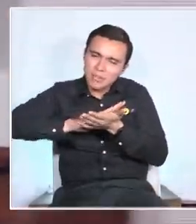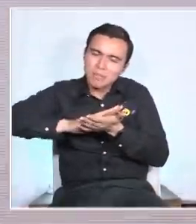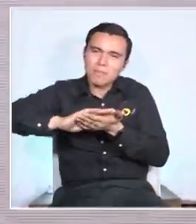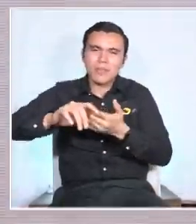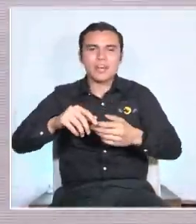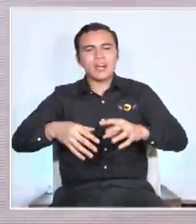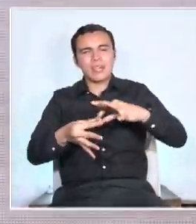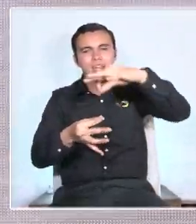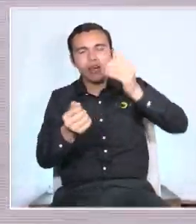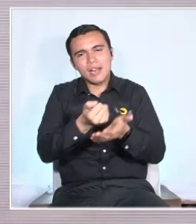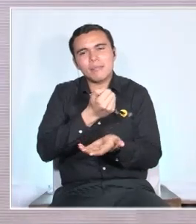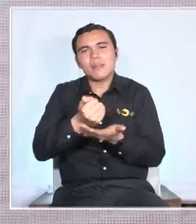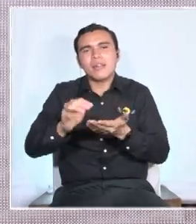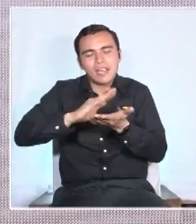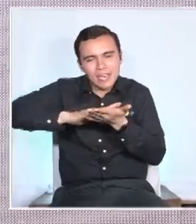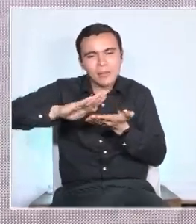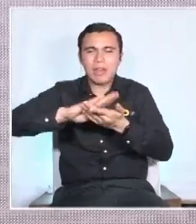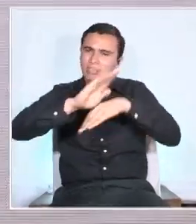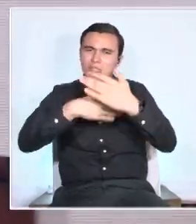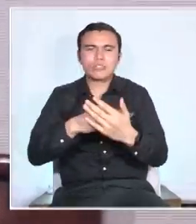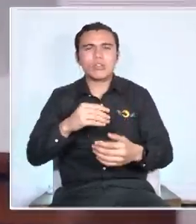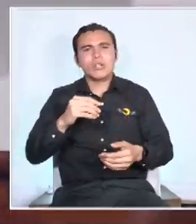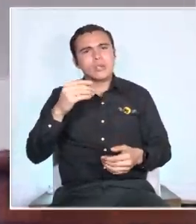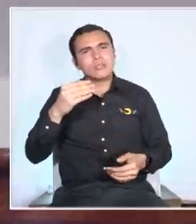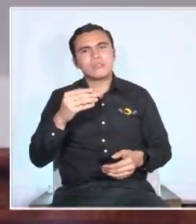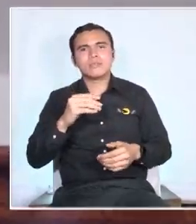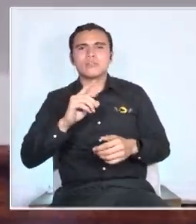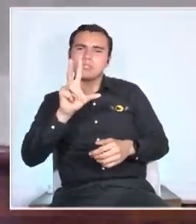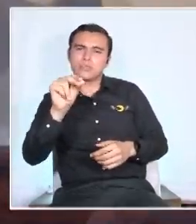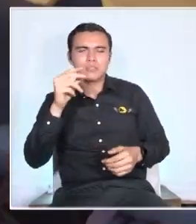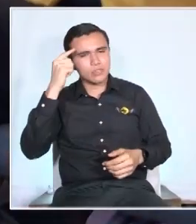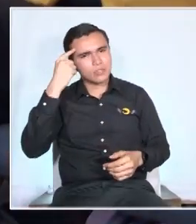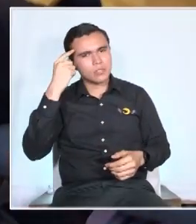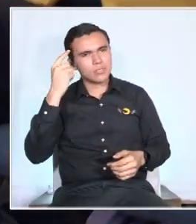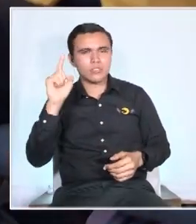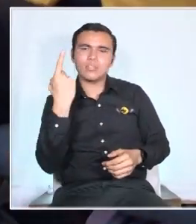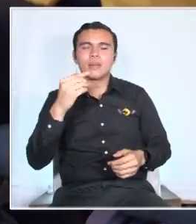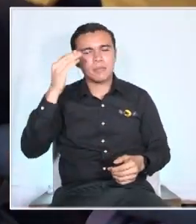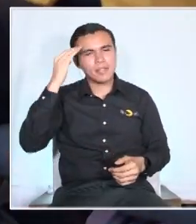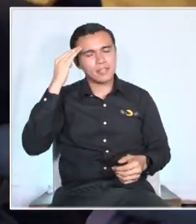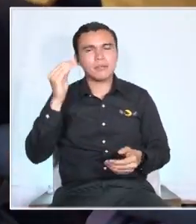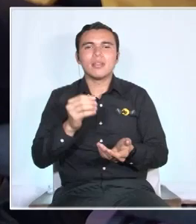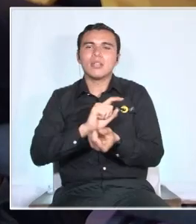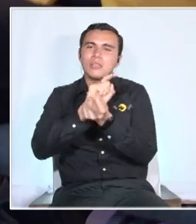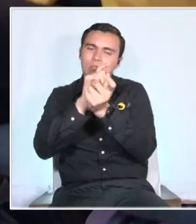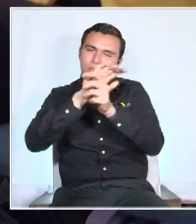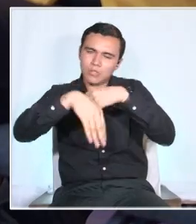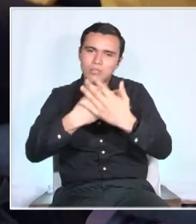queremos lavar los pecados, le queremos lavar todo, no solamente el cerebro. Aleluya, porque todo está